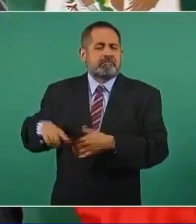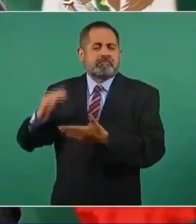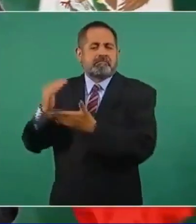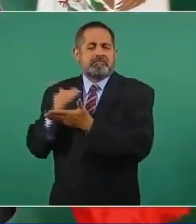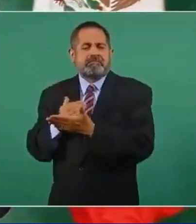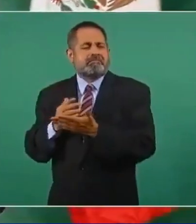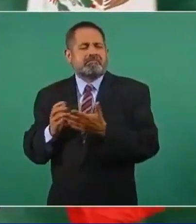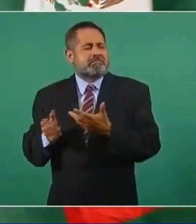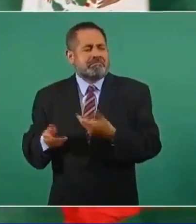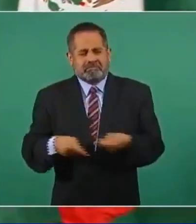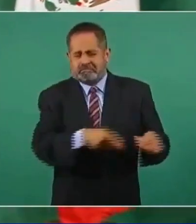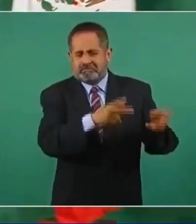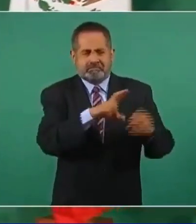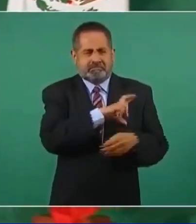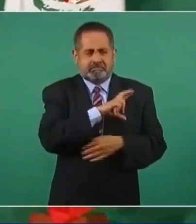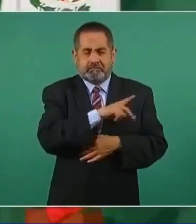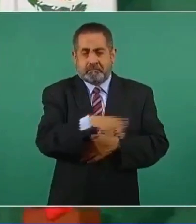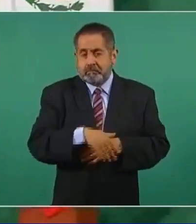coinciden